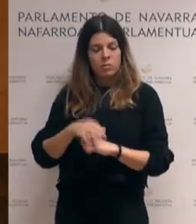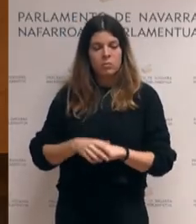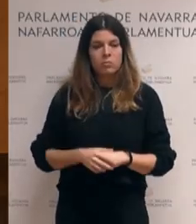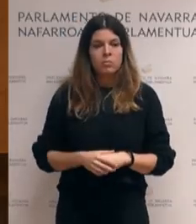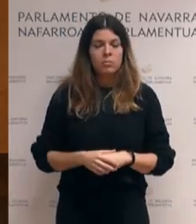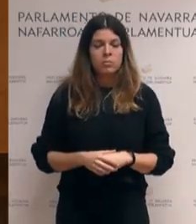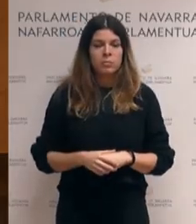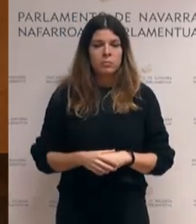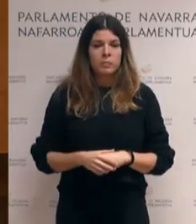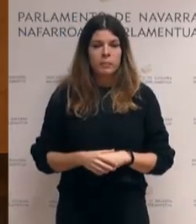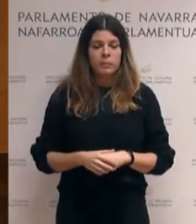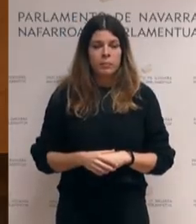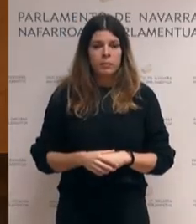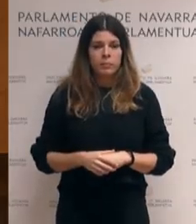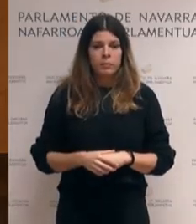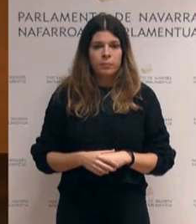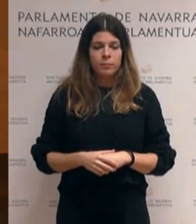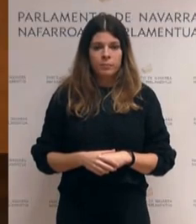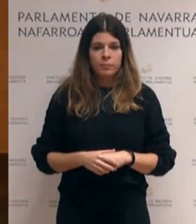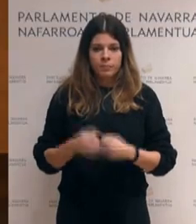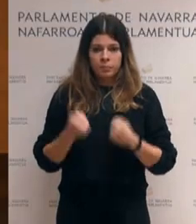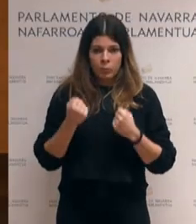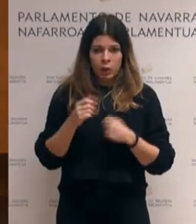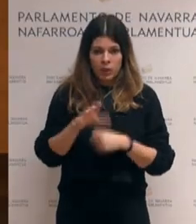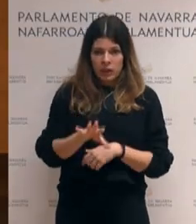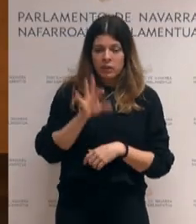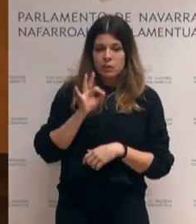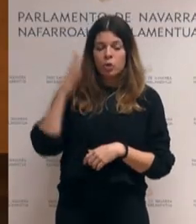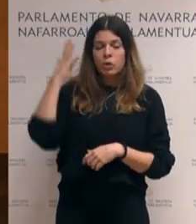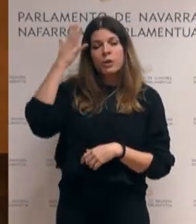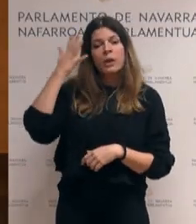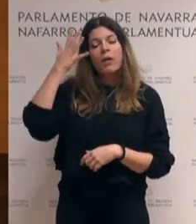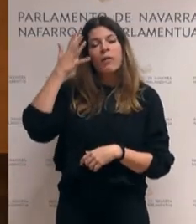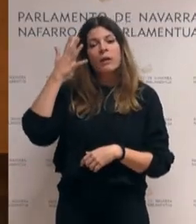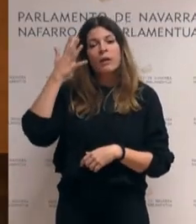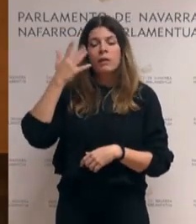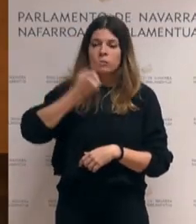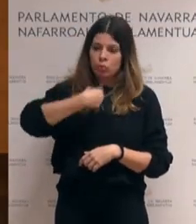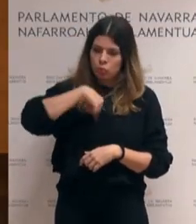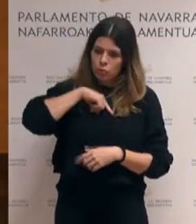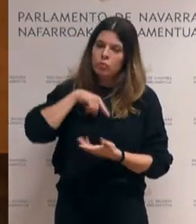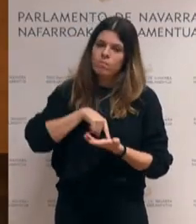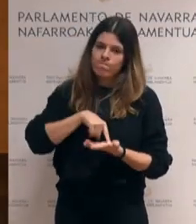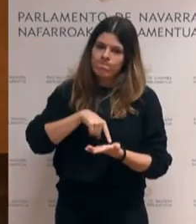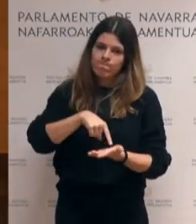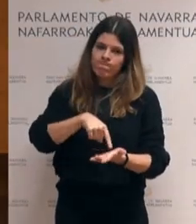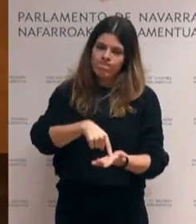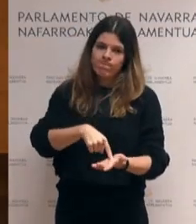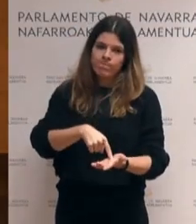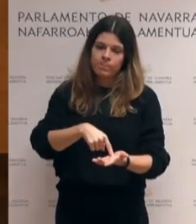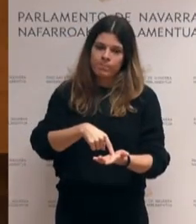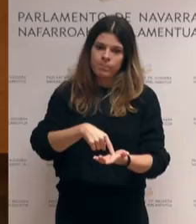gaitas aldatz dugu gure gizarte arazo aurre egito